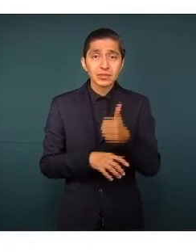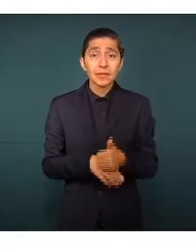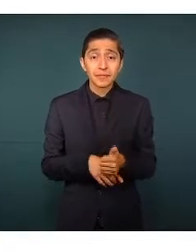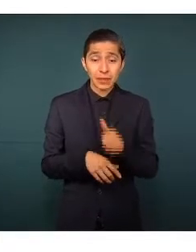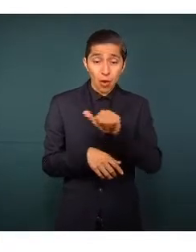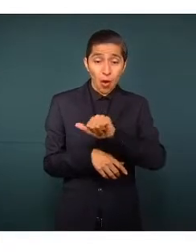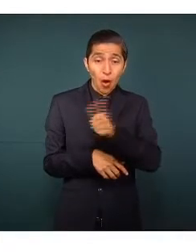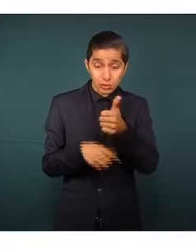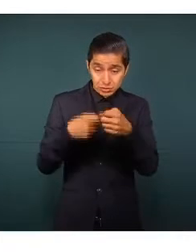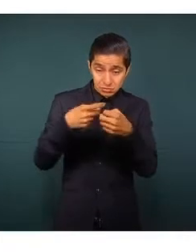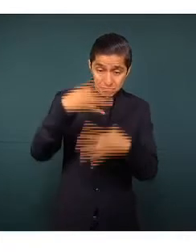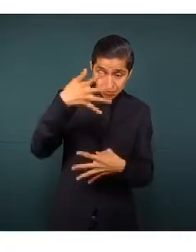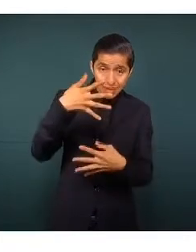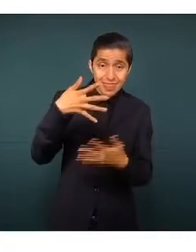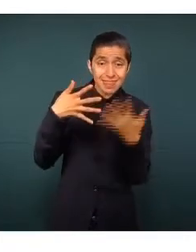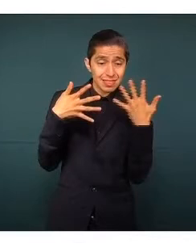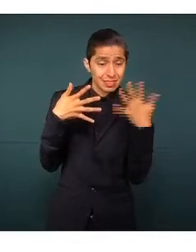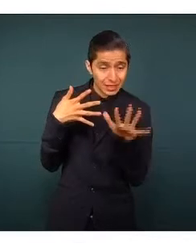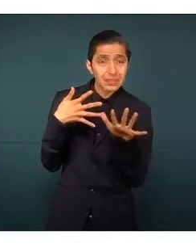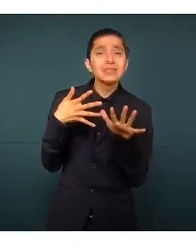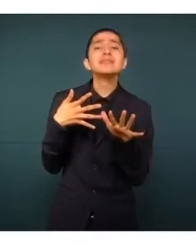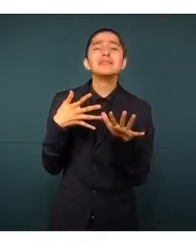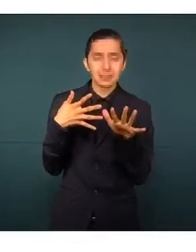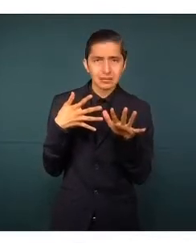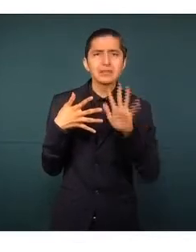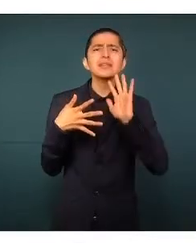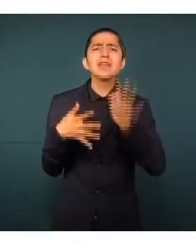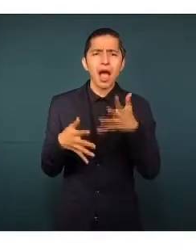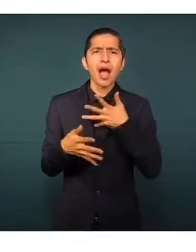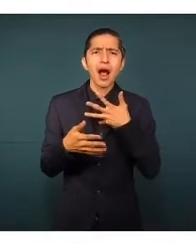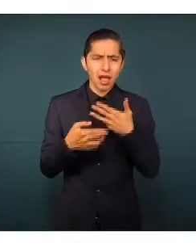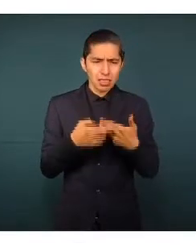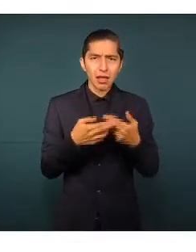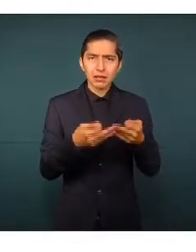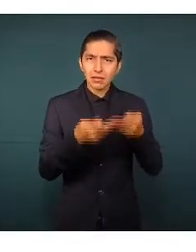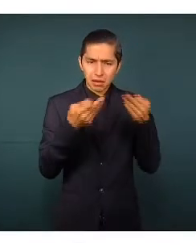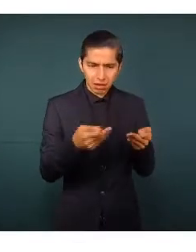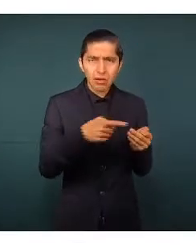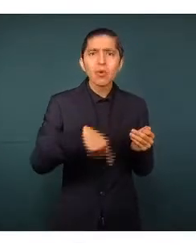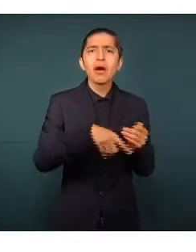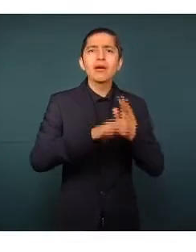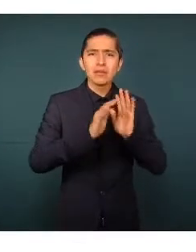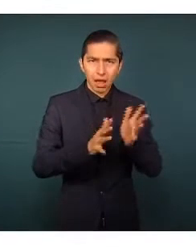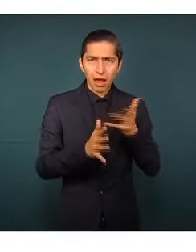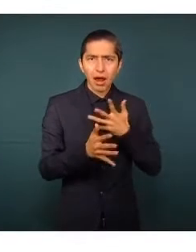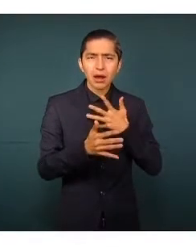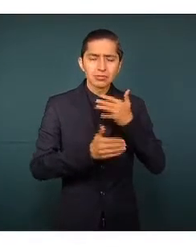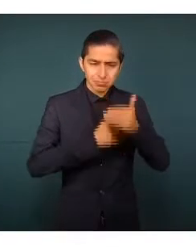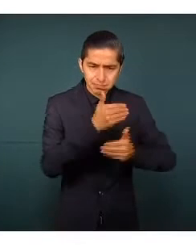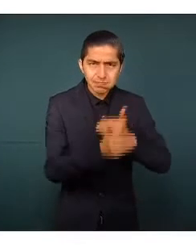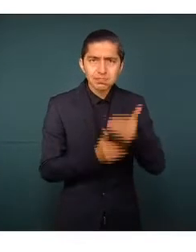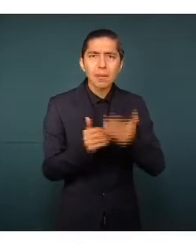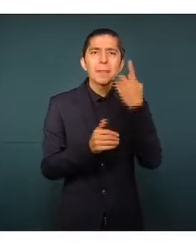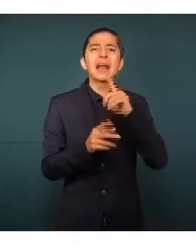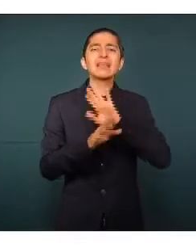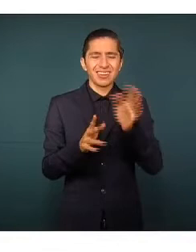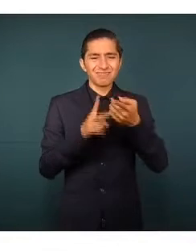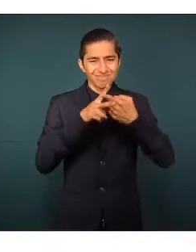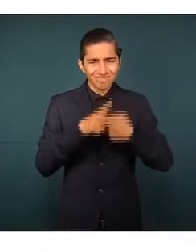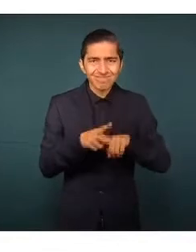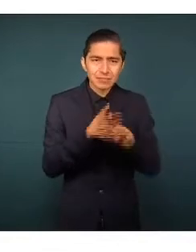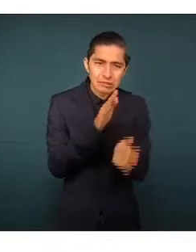10 se está ya se consiguió el terreno, está en el proceso ya de que podamos iniciar